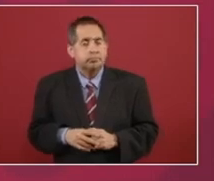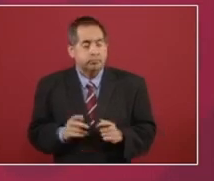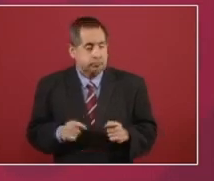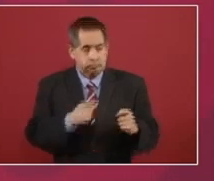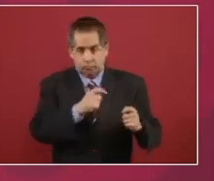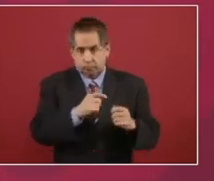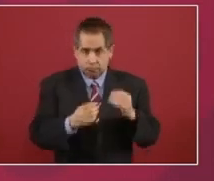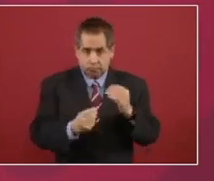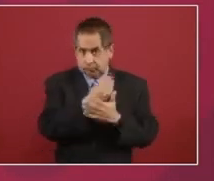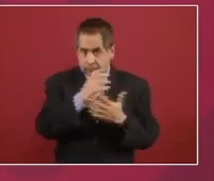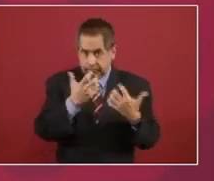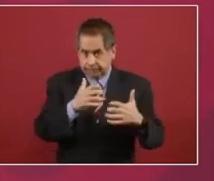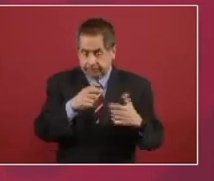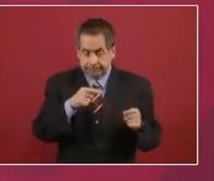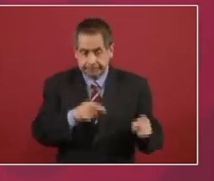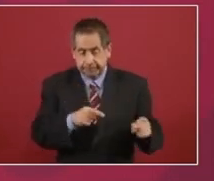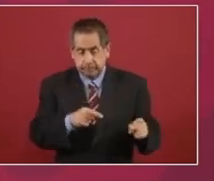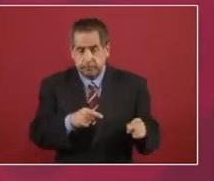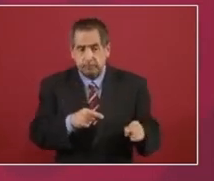una